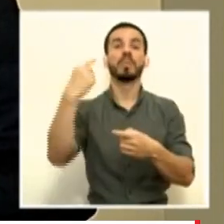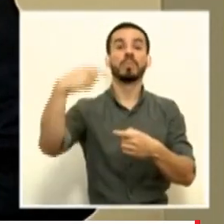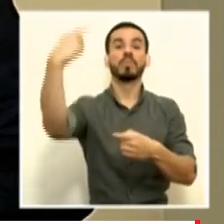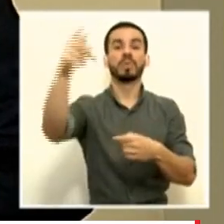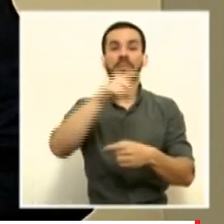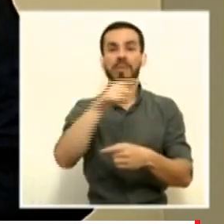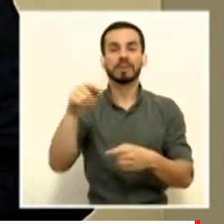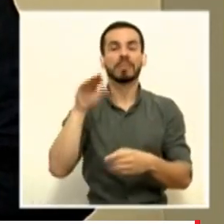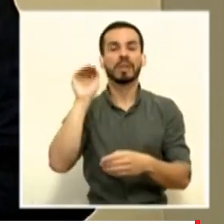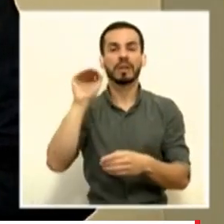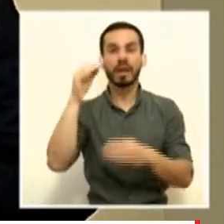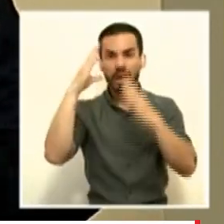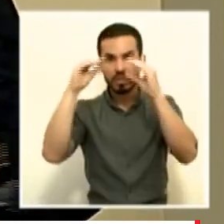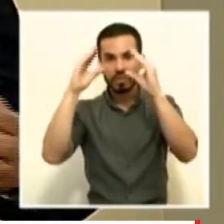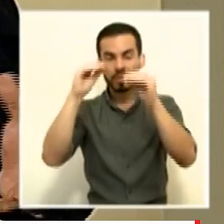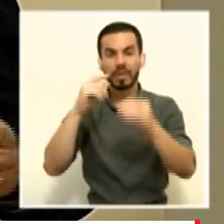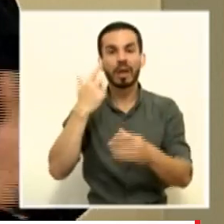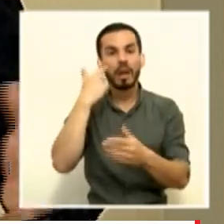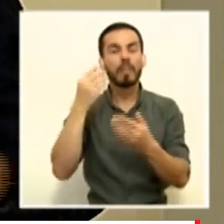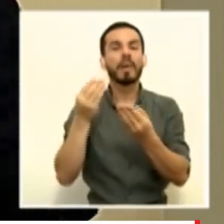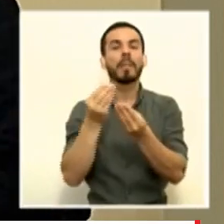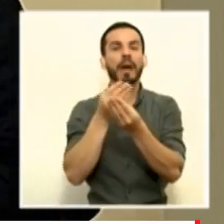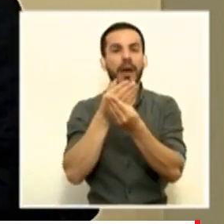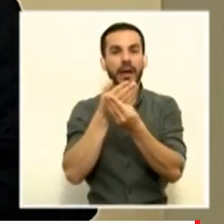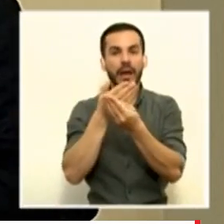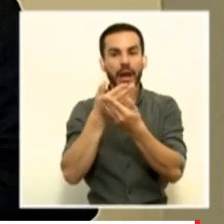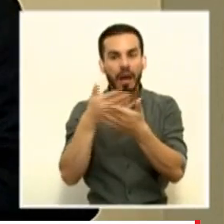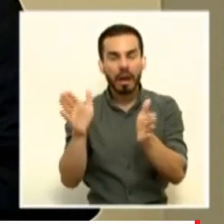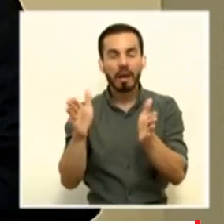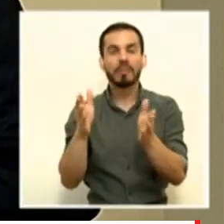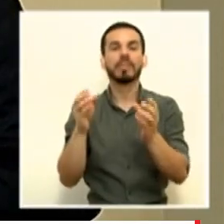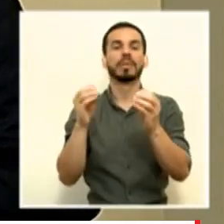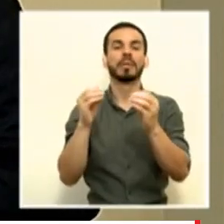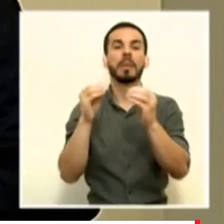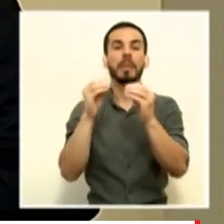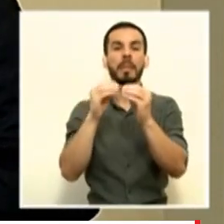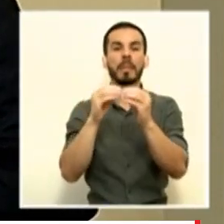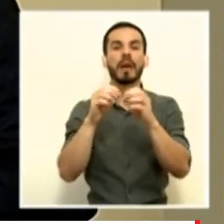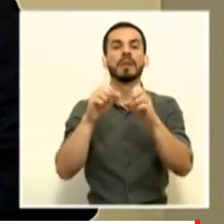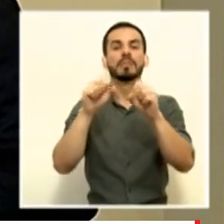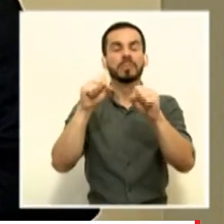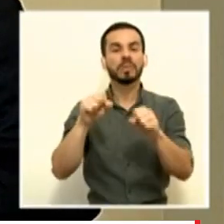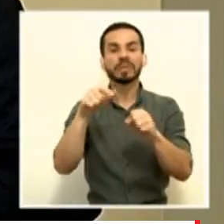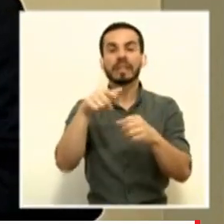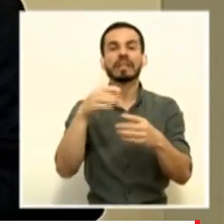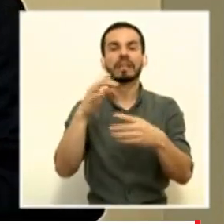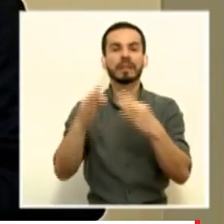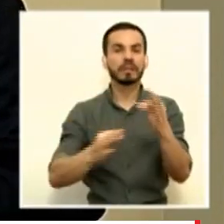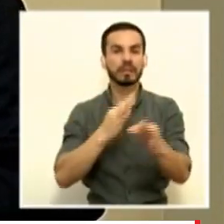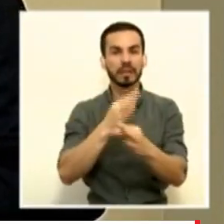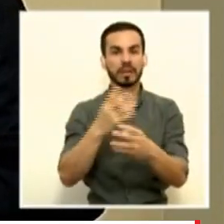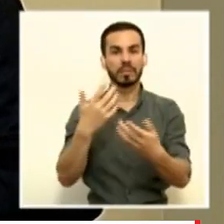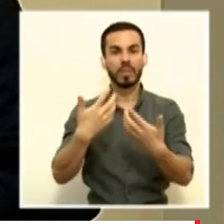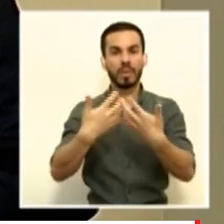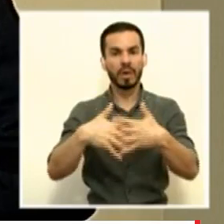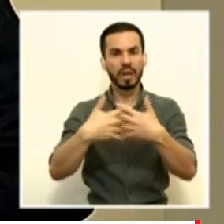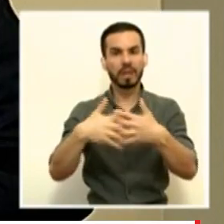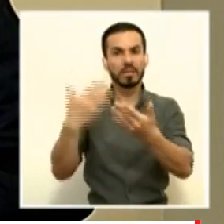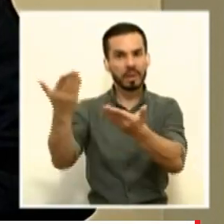se informará para mayor amplitud o mayor disponibilidad de este tipo de equipos que